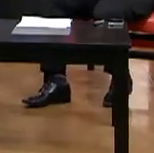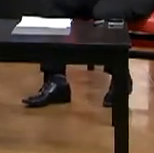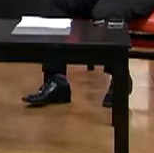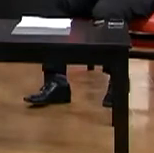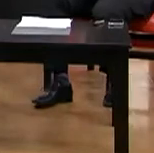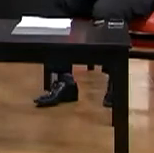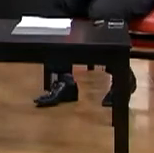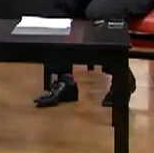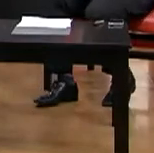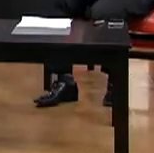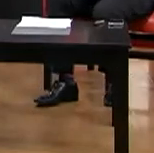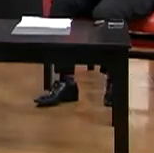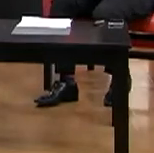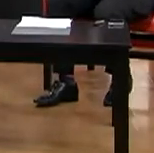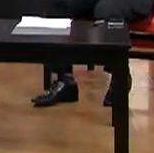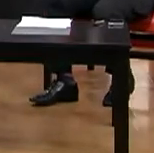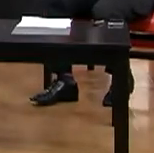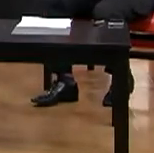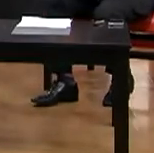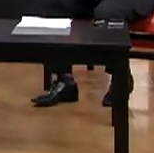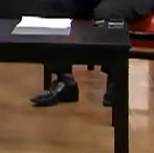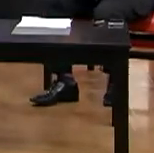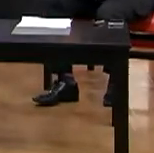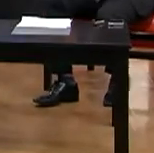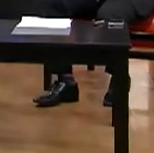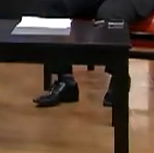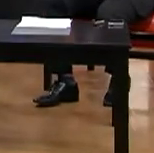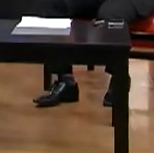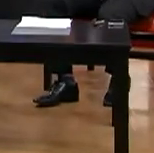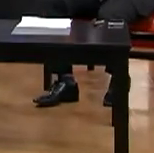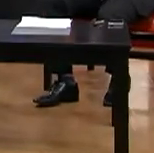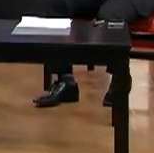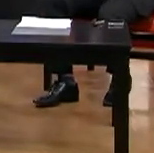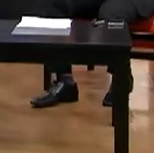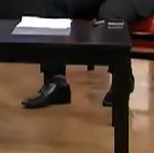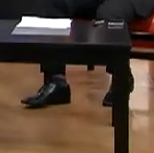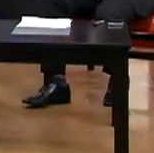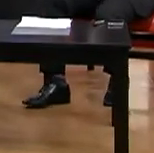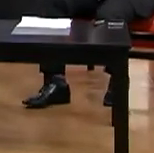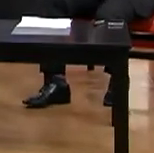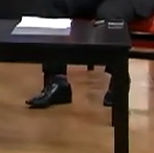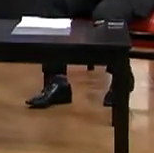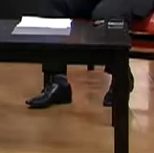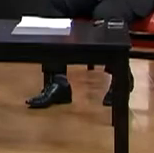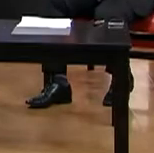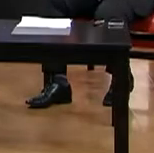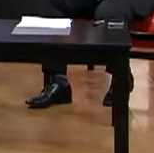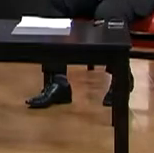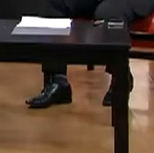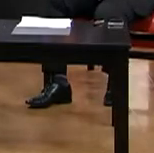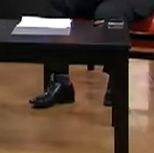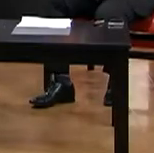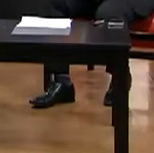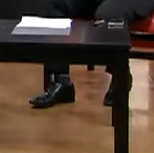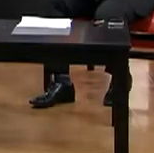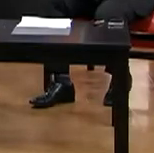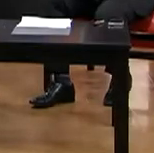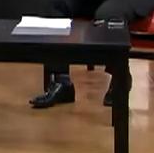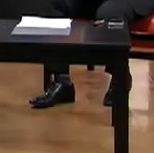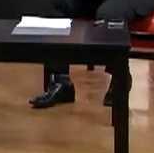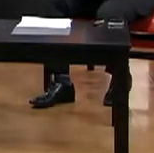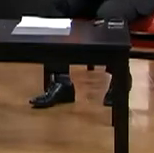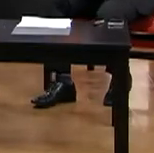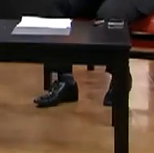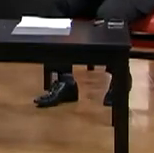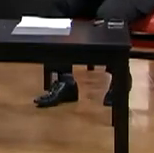sentido, por su demanda, por la necesidad social, ¿ustedes cómo la enfocan, cómo la ubican y cómo la van desarrollando?